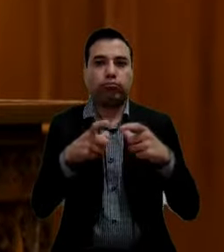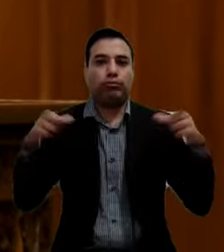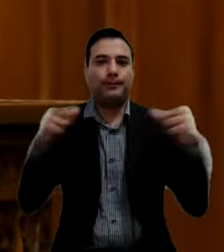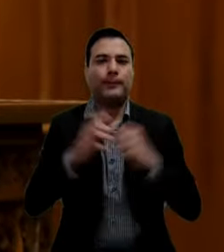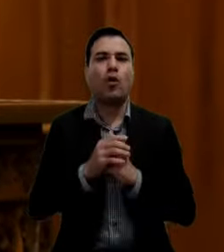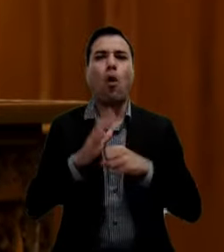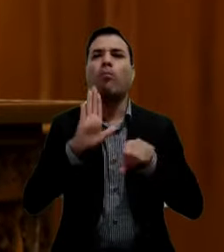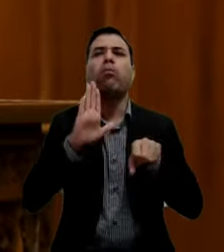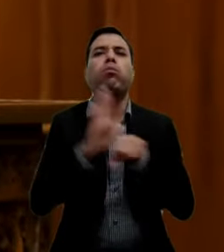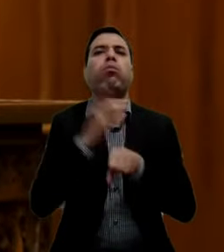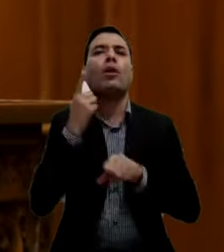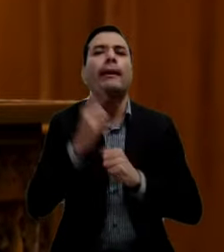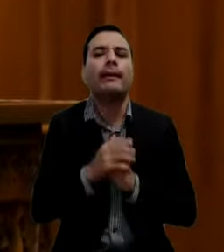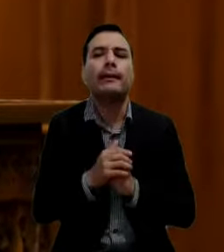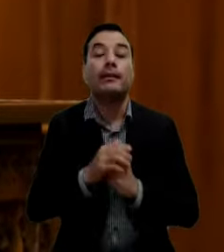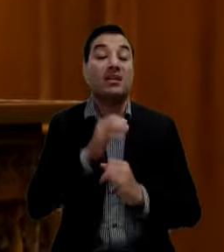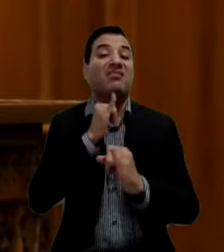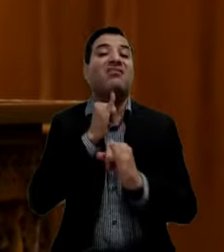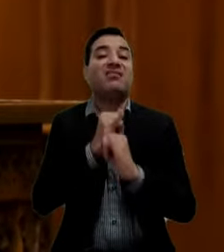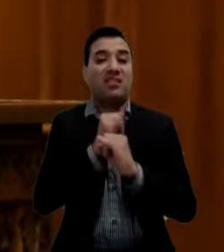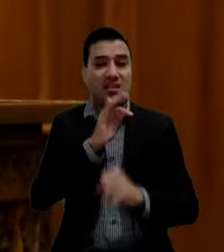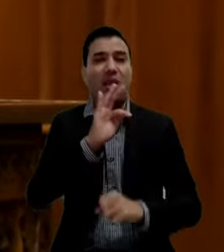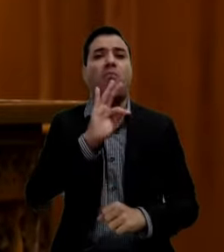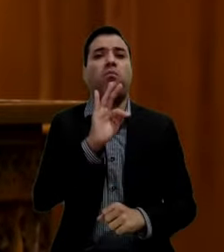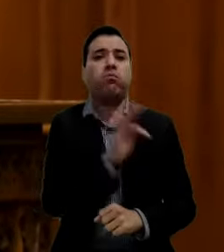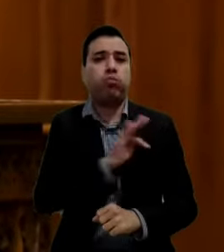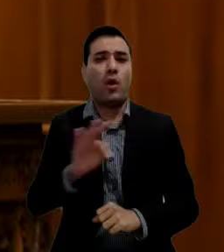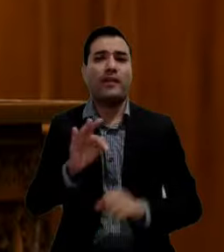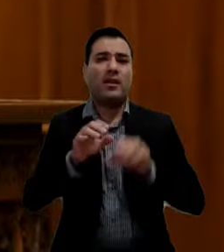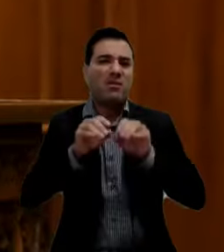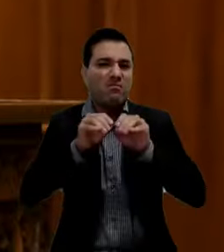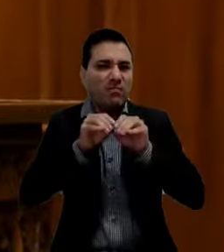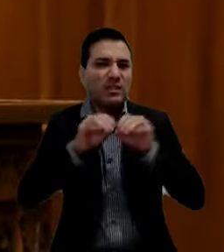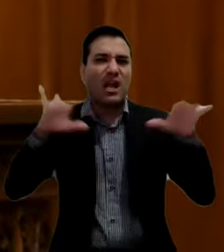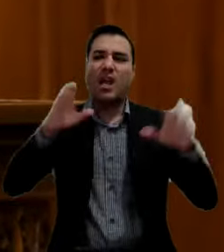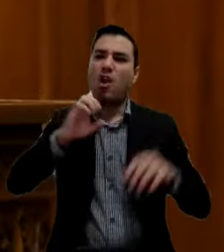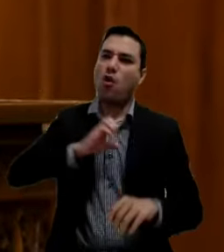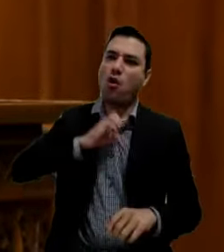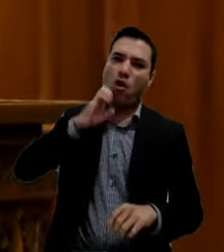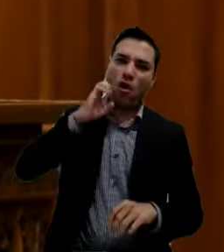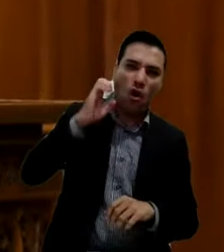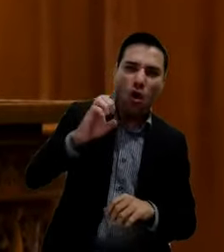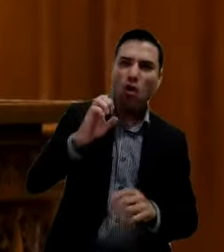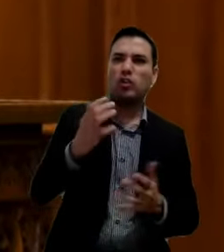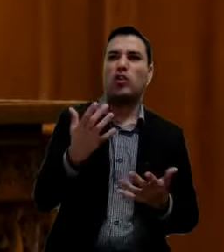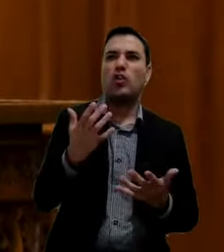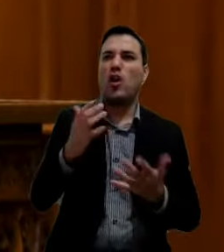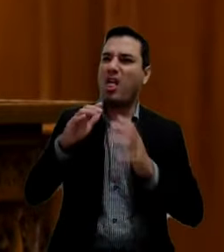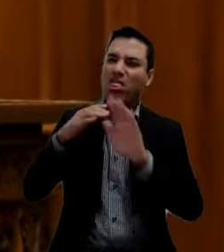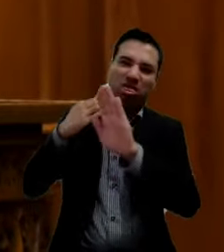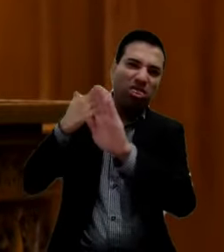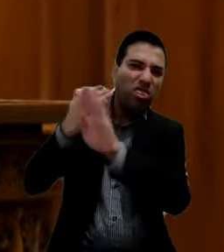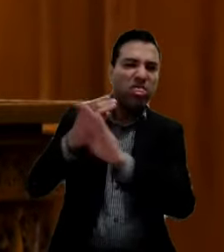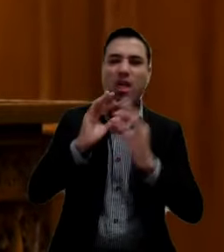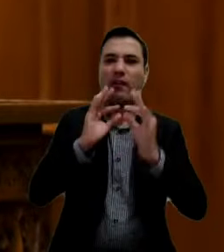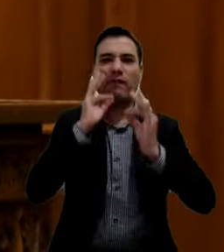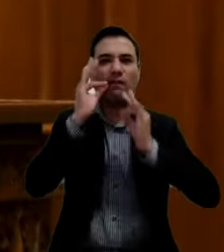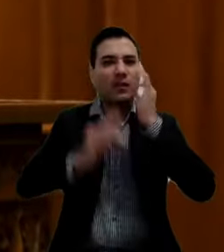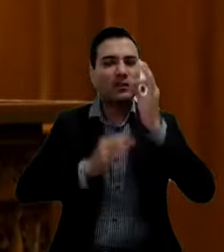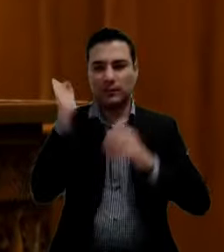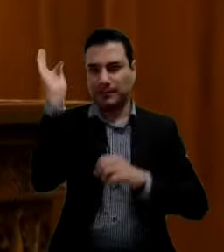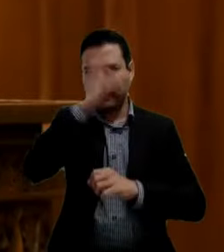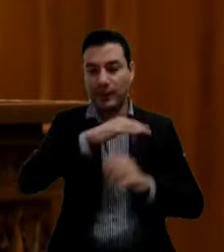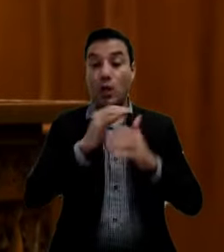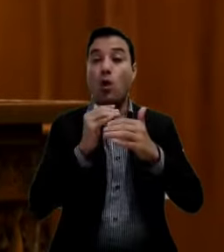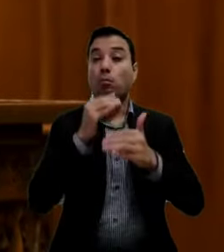plataformas se pueden difundir mensajes de odio, desinformación y acoso en el marco de los procesos electorales y